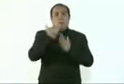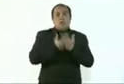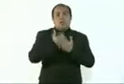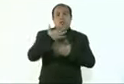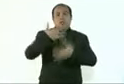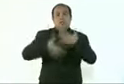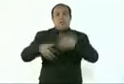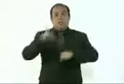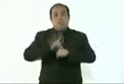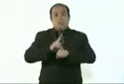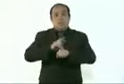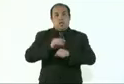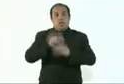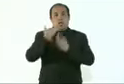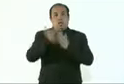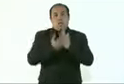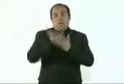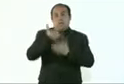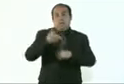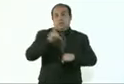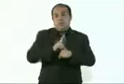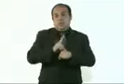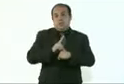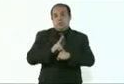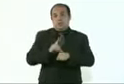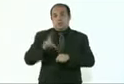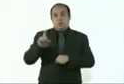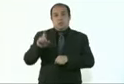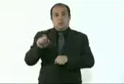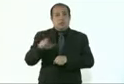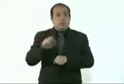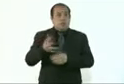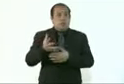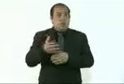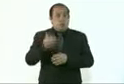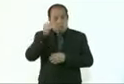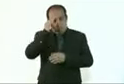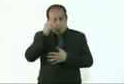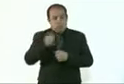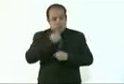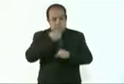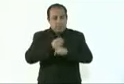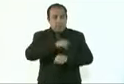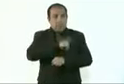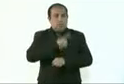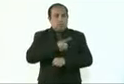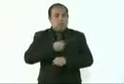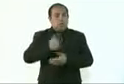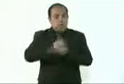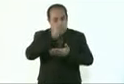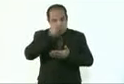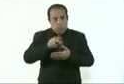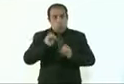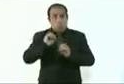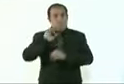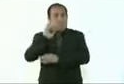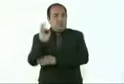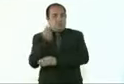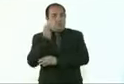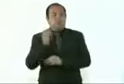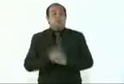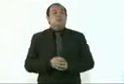7 días por las consideraciones pues, de la propia Secretaría de Salud, tanto local como Secretaría de Salud Federal.